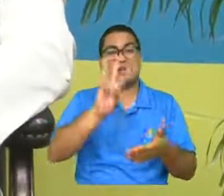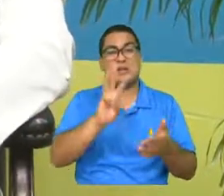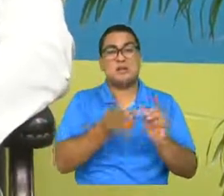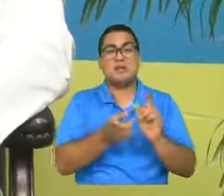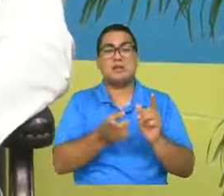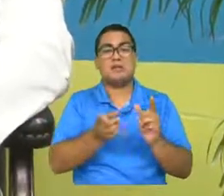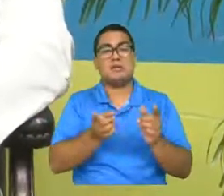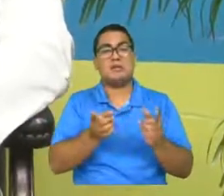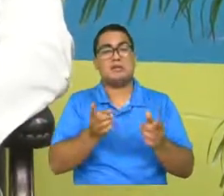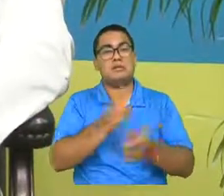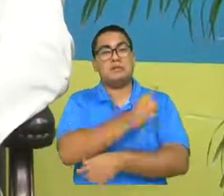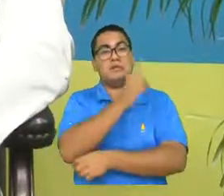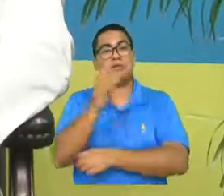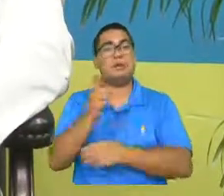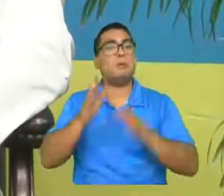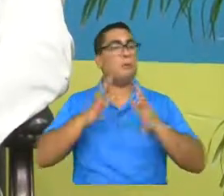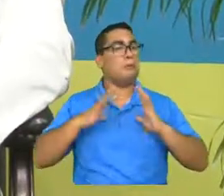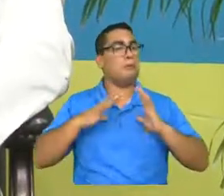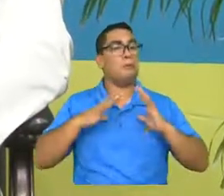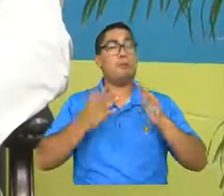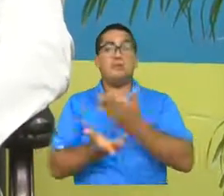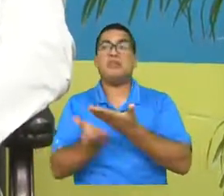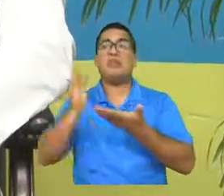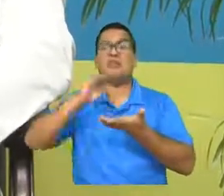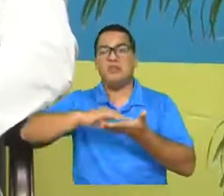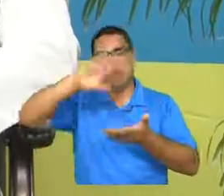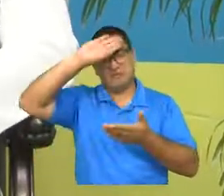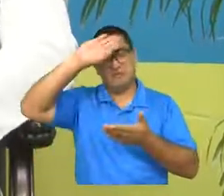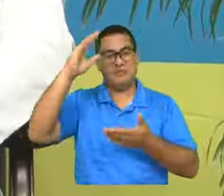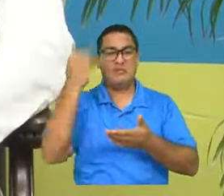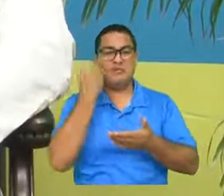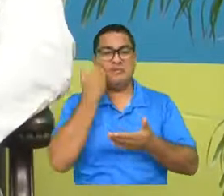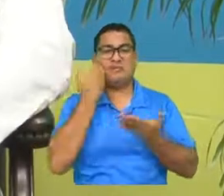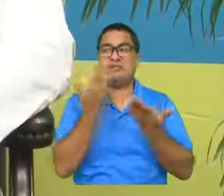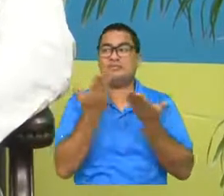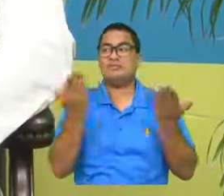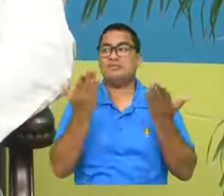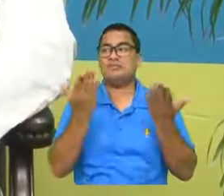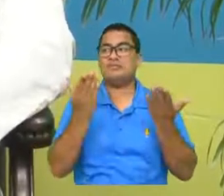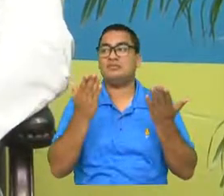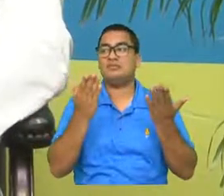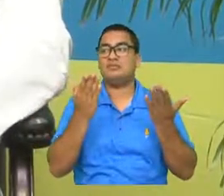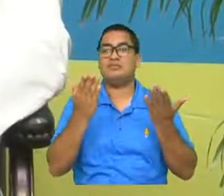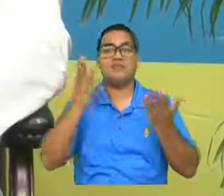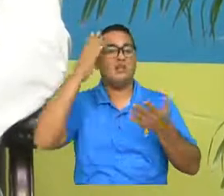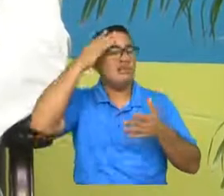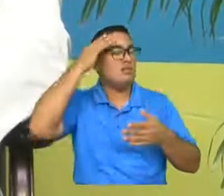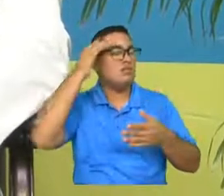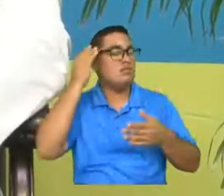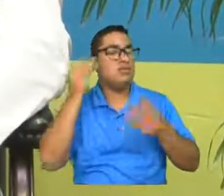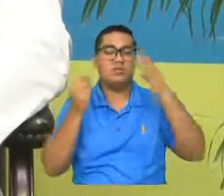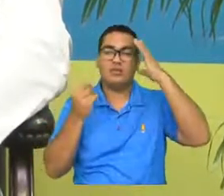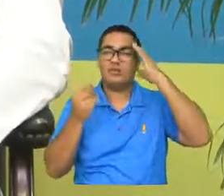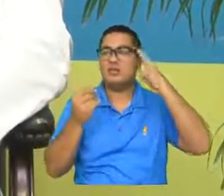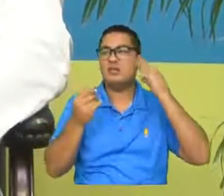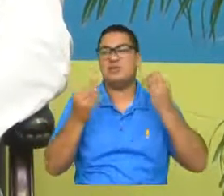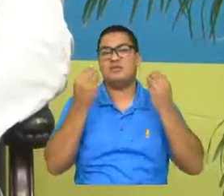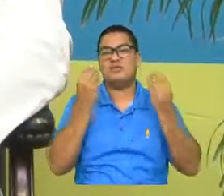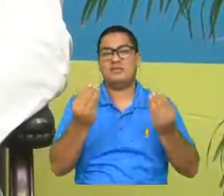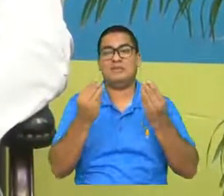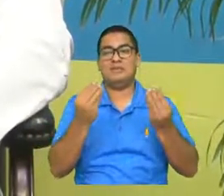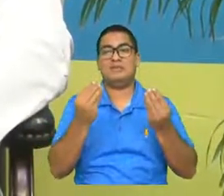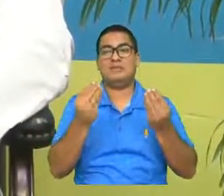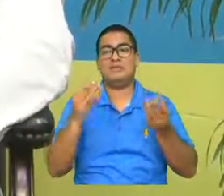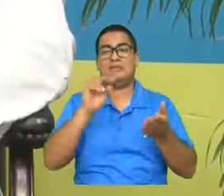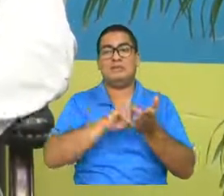sin fiebre y posteriormente otra vez fiebre, y una vez que finaliza la fiebre hay sudoración abundante, y